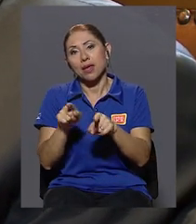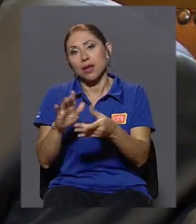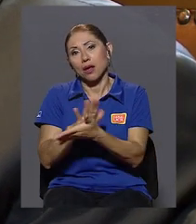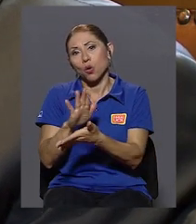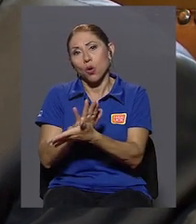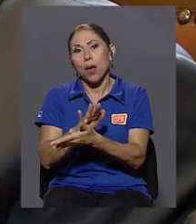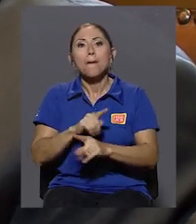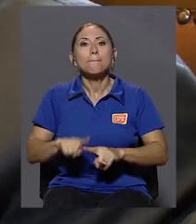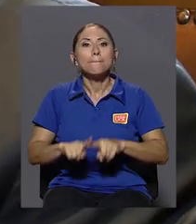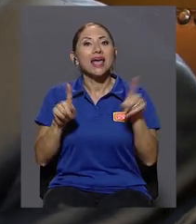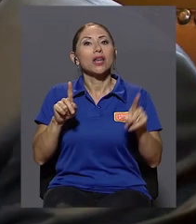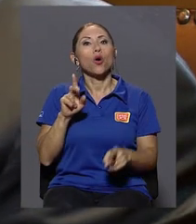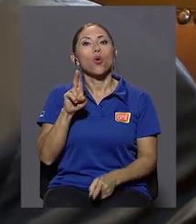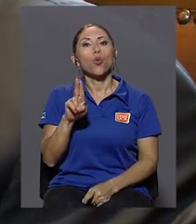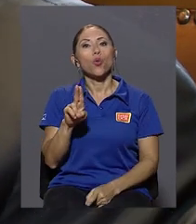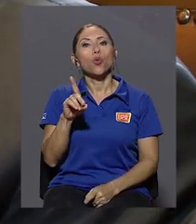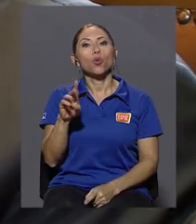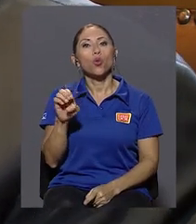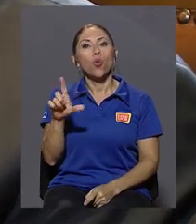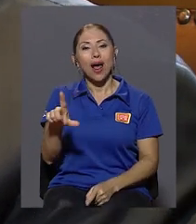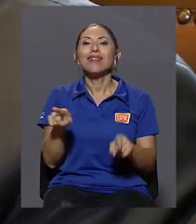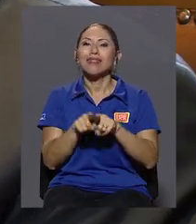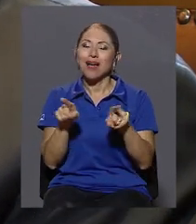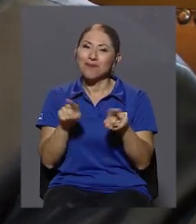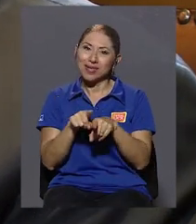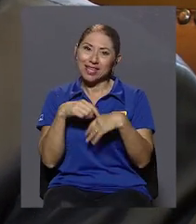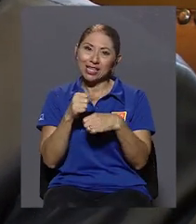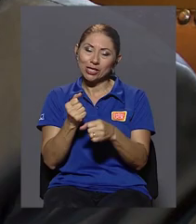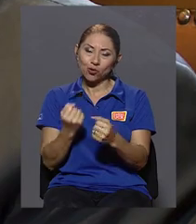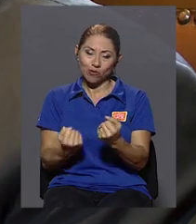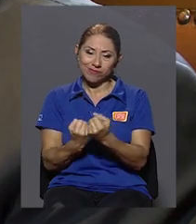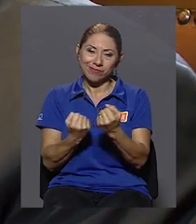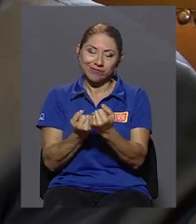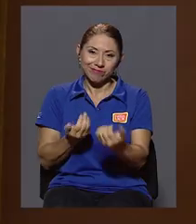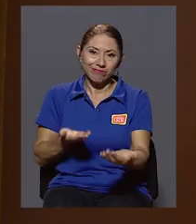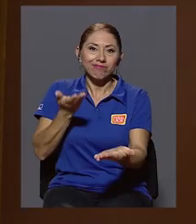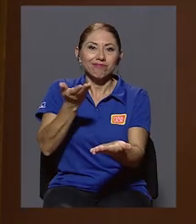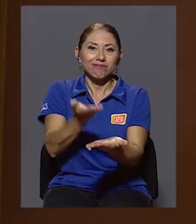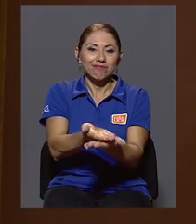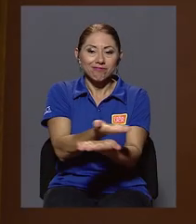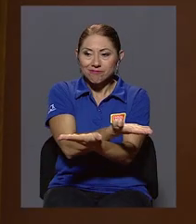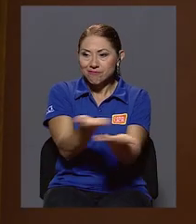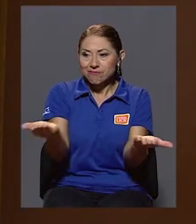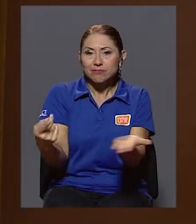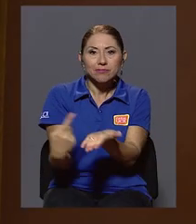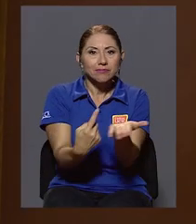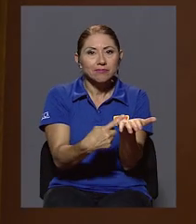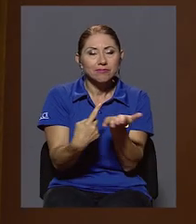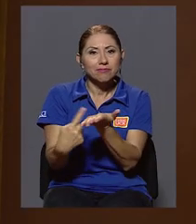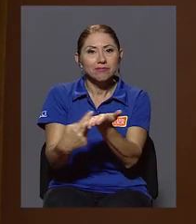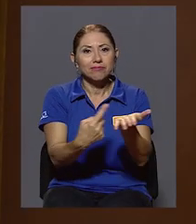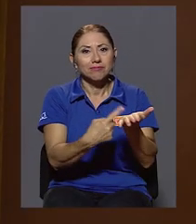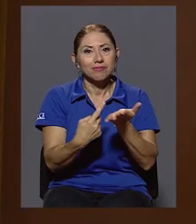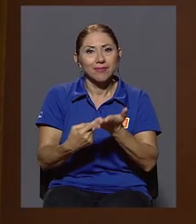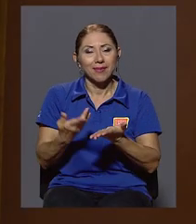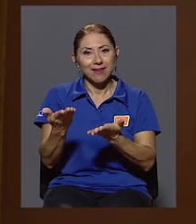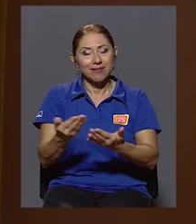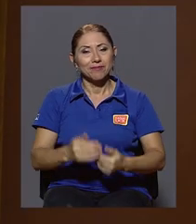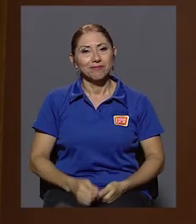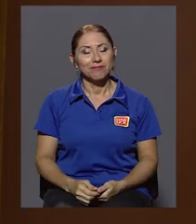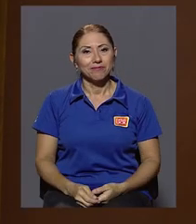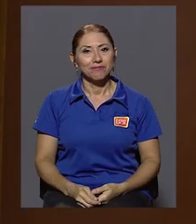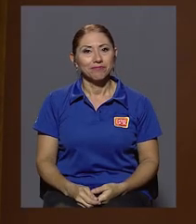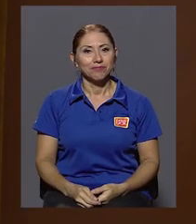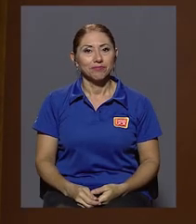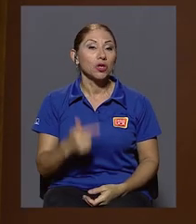pero la UDUAL también hizo esta aportación, esta reflexión colectiva que hicimos